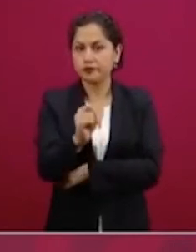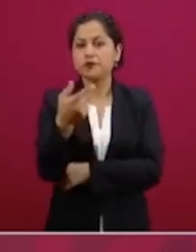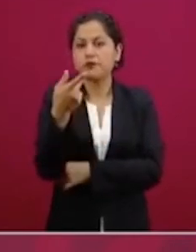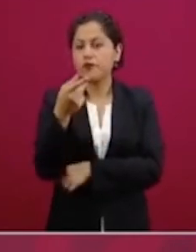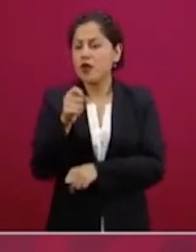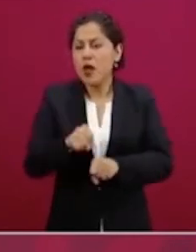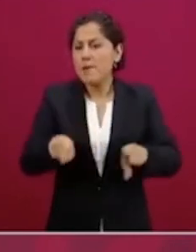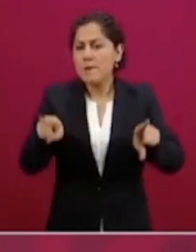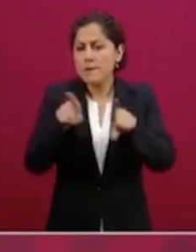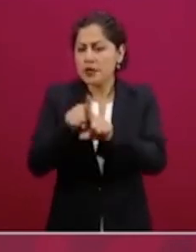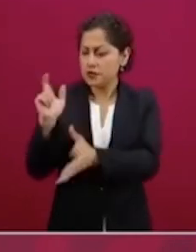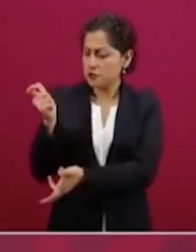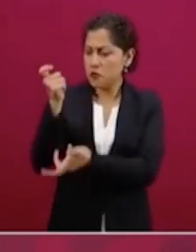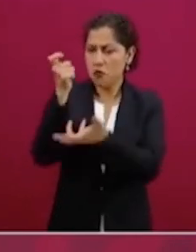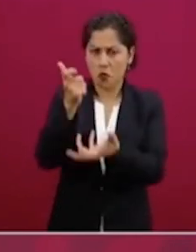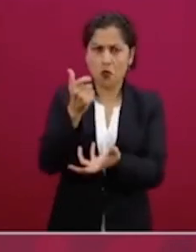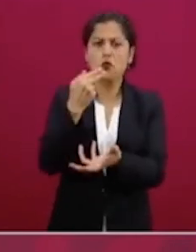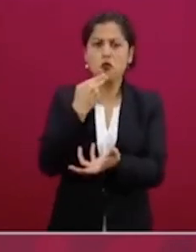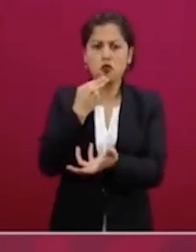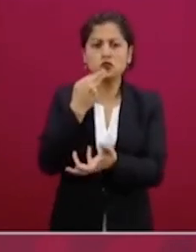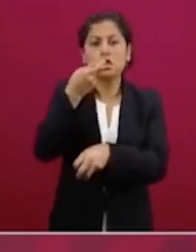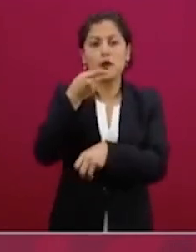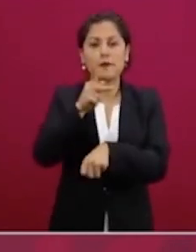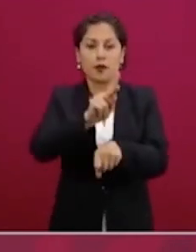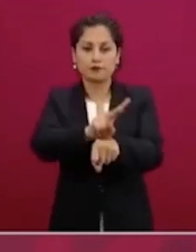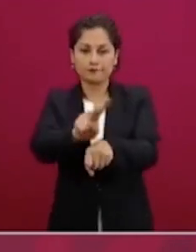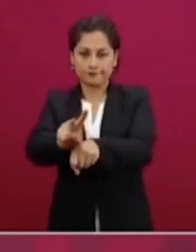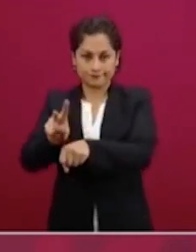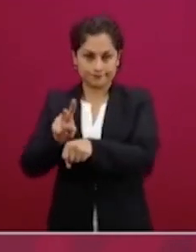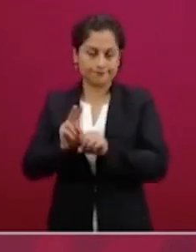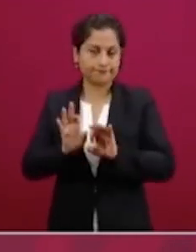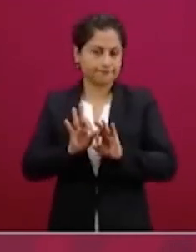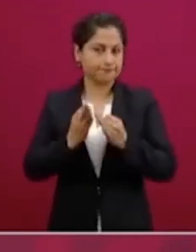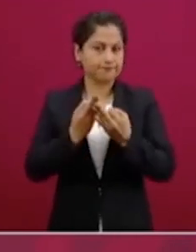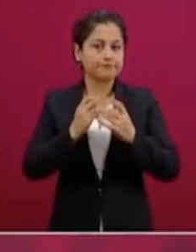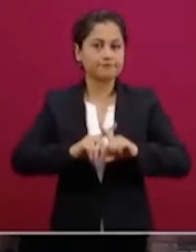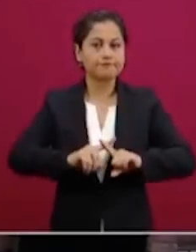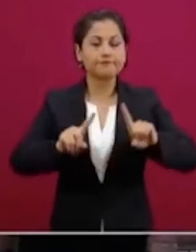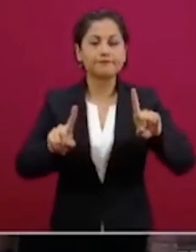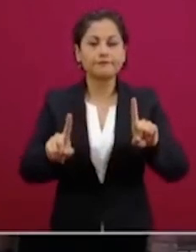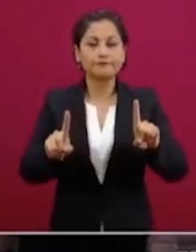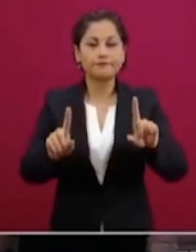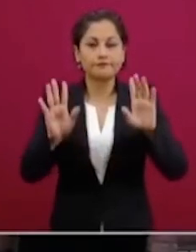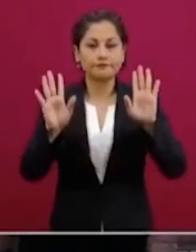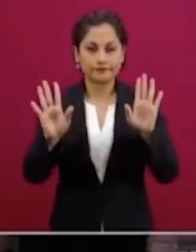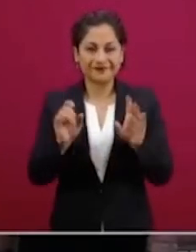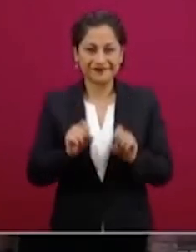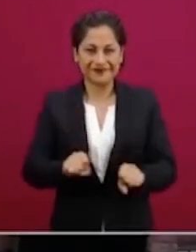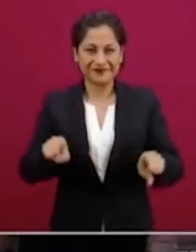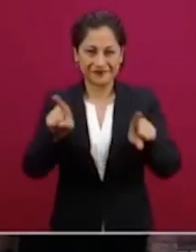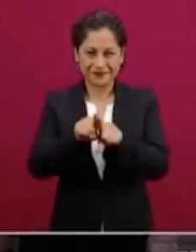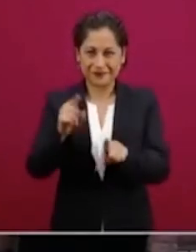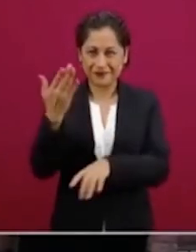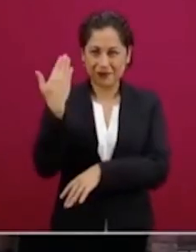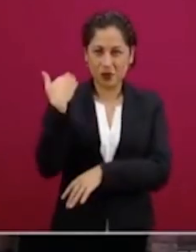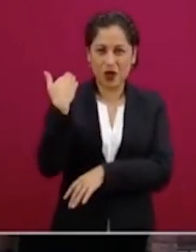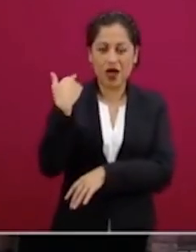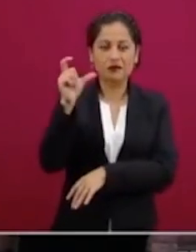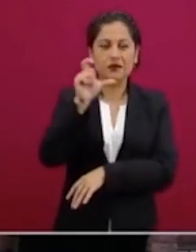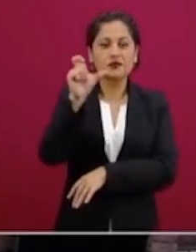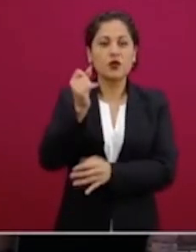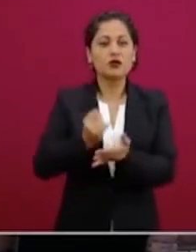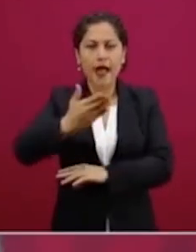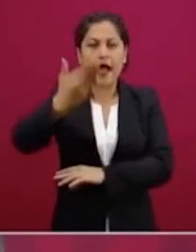Es lo que se hizo, de ya no seguir entregando recursos a intermediarios.